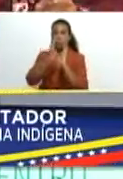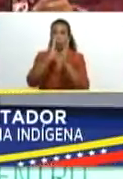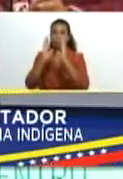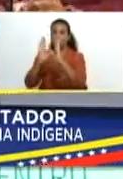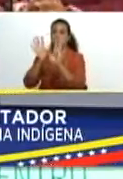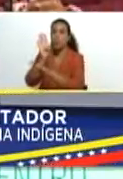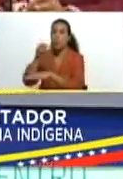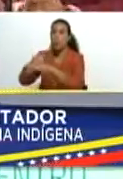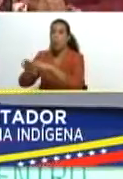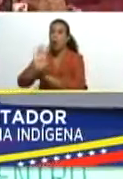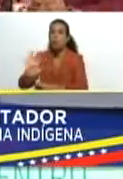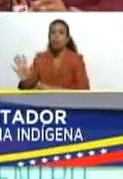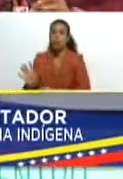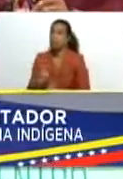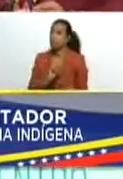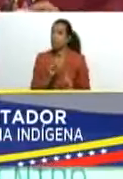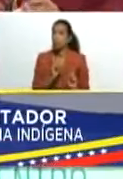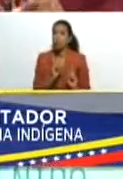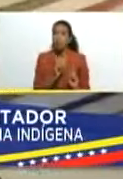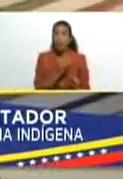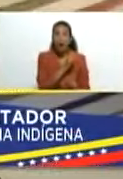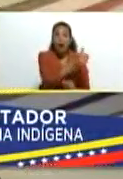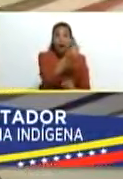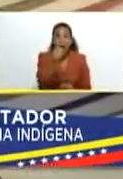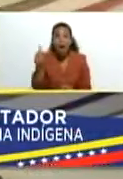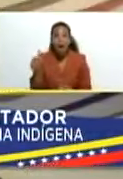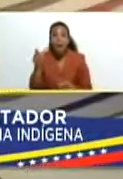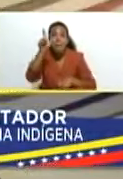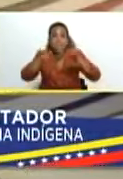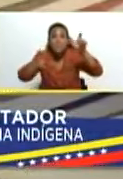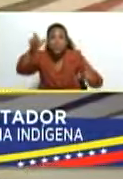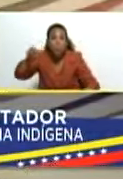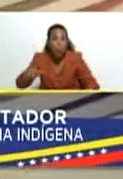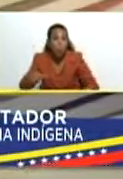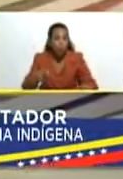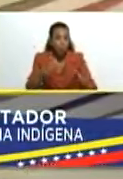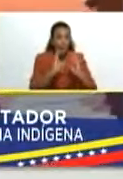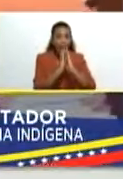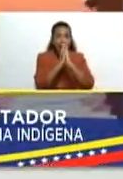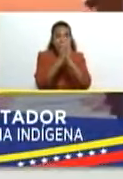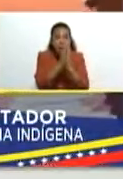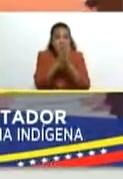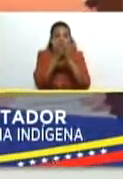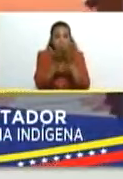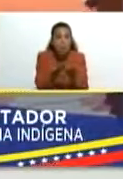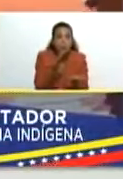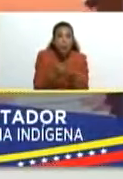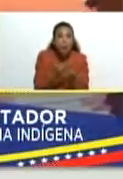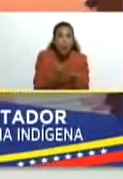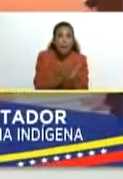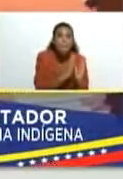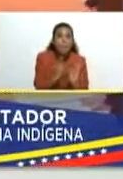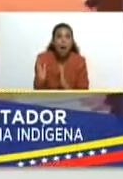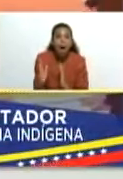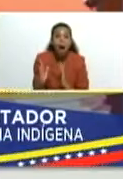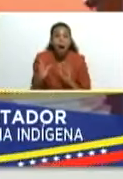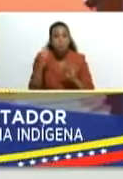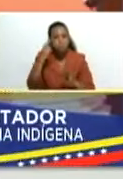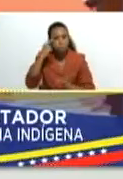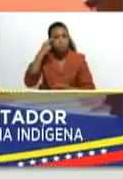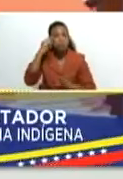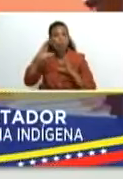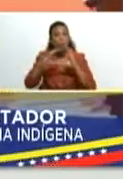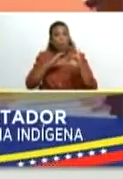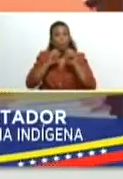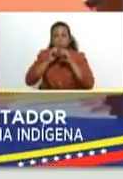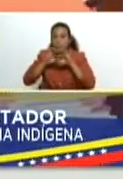suficiente. Ahora, cada libro, cada investigación, cada documento debe tener su plan